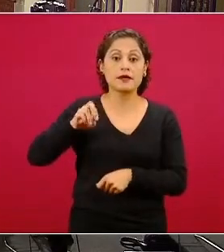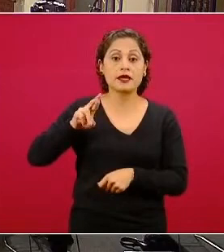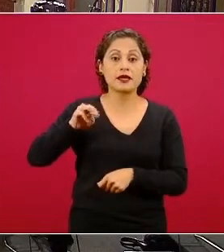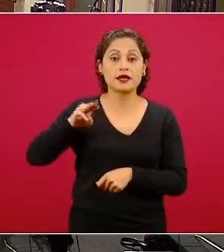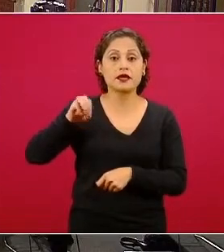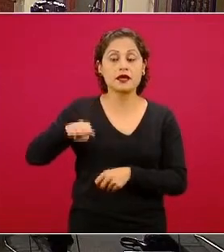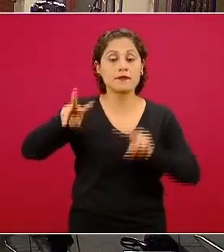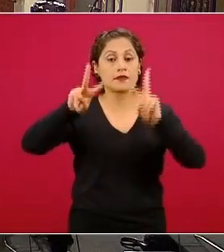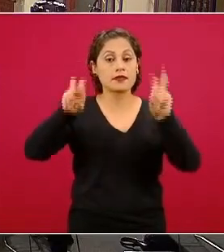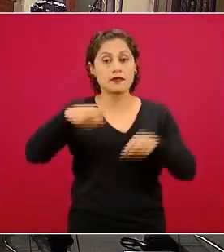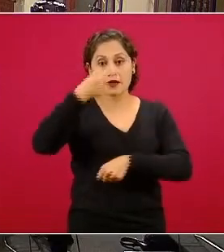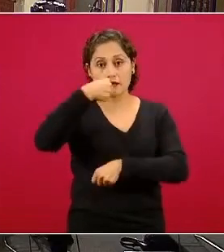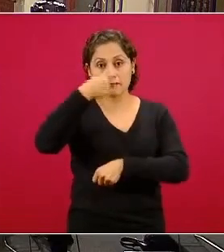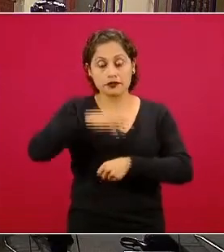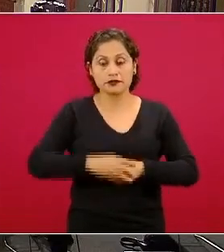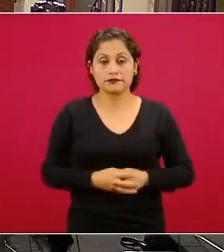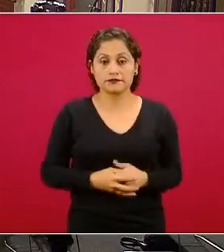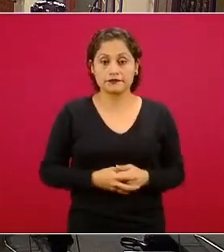influenza.